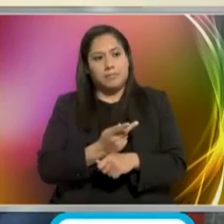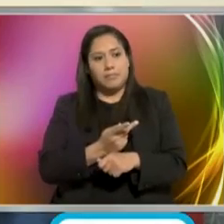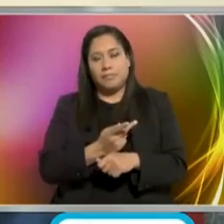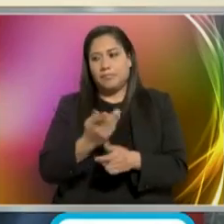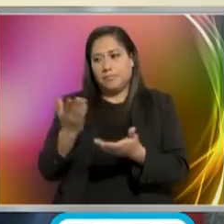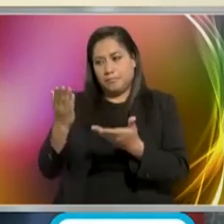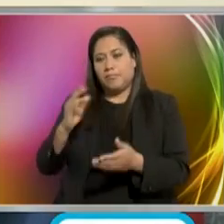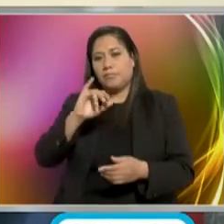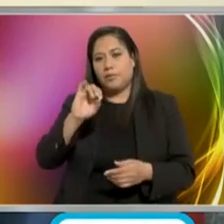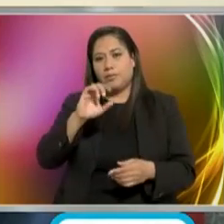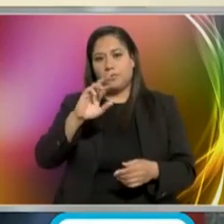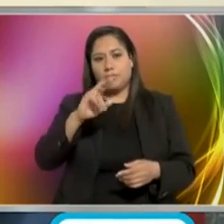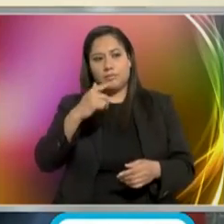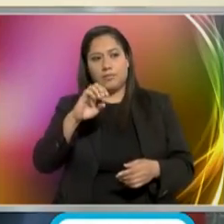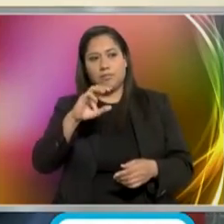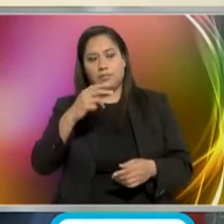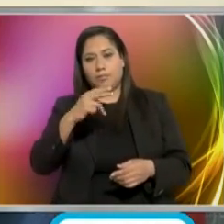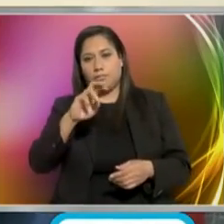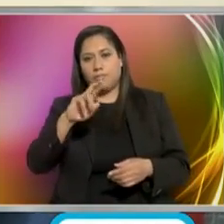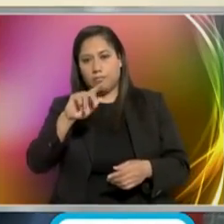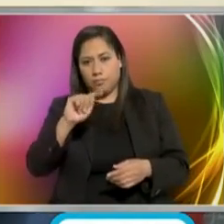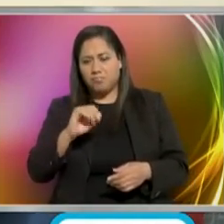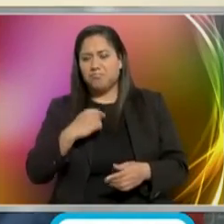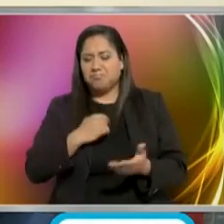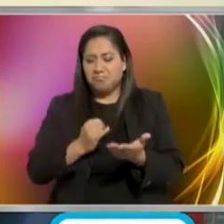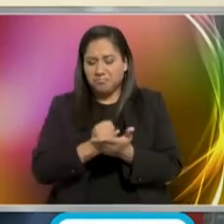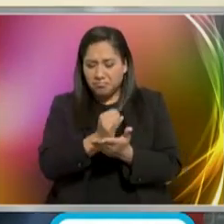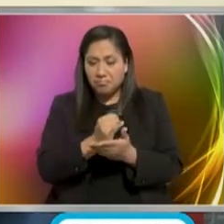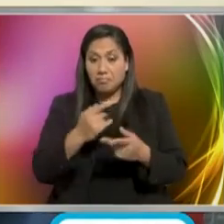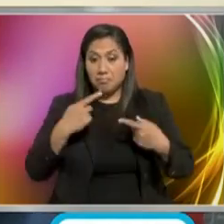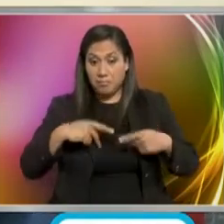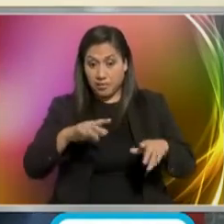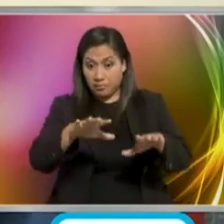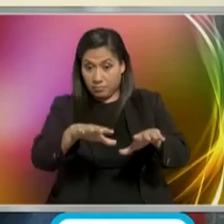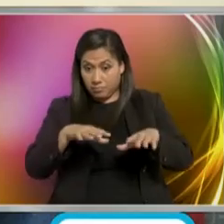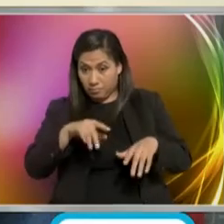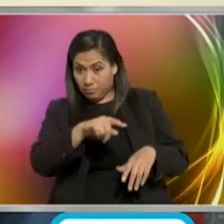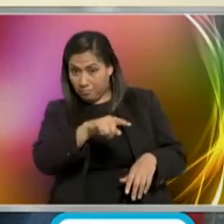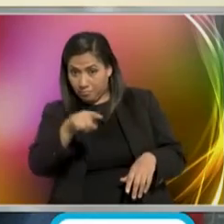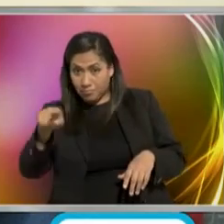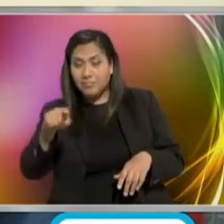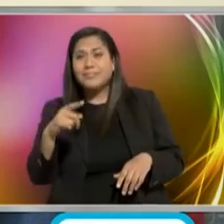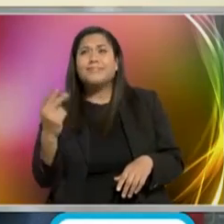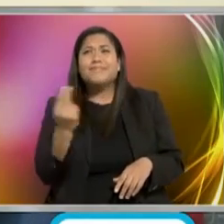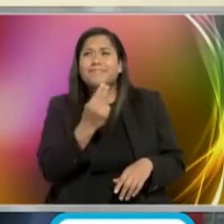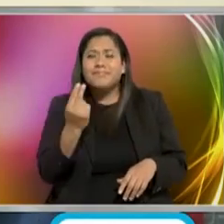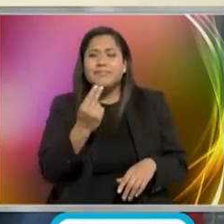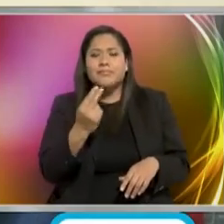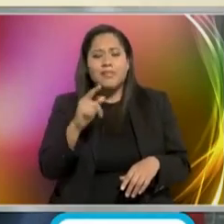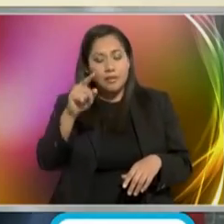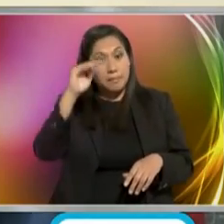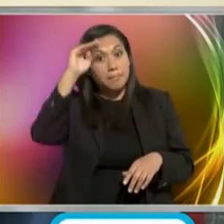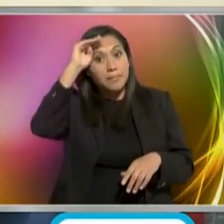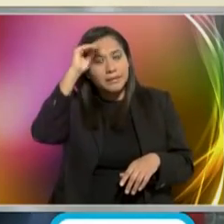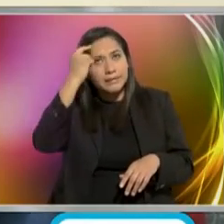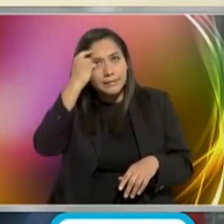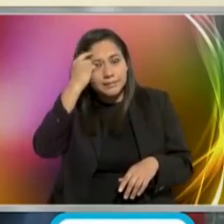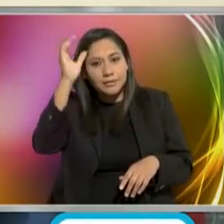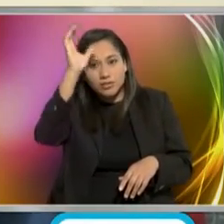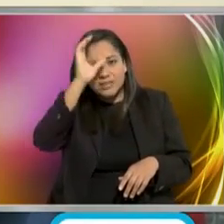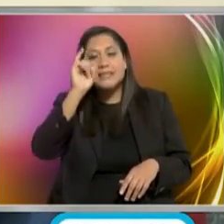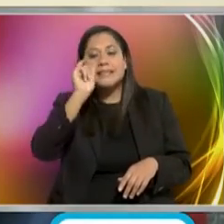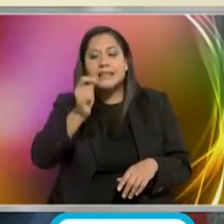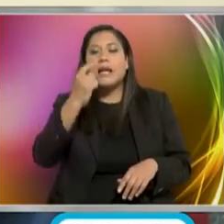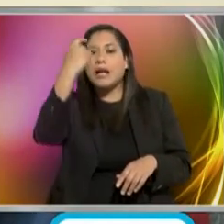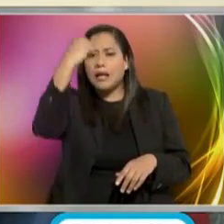aquí Jorge Humberto, yo decidí que la gente tenía que tomar conciencia de lo que es la depresión,